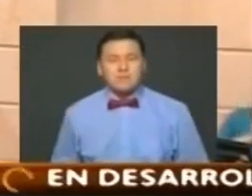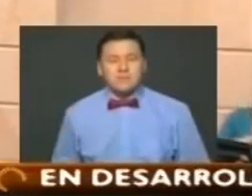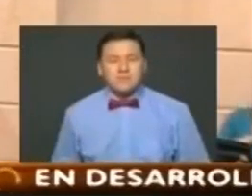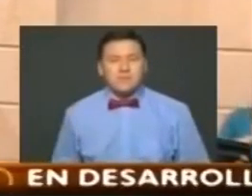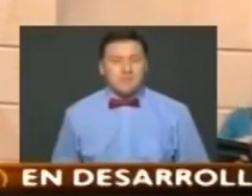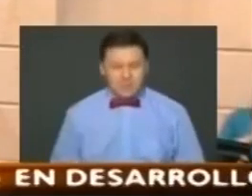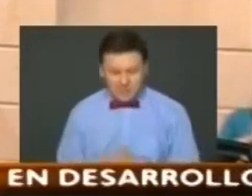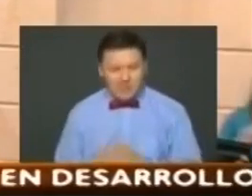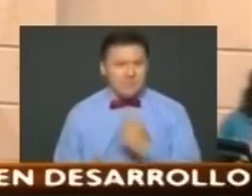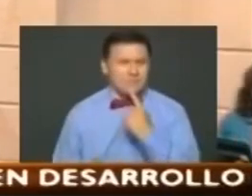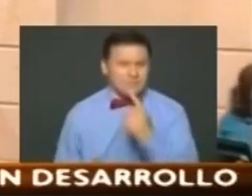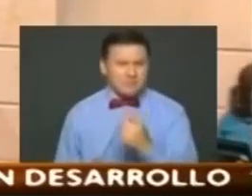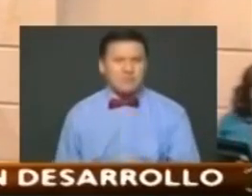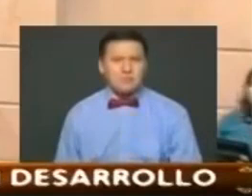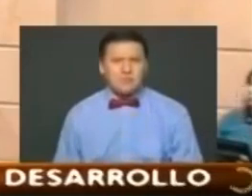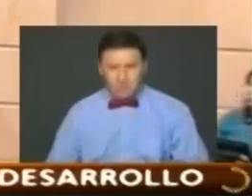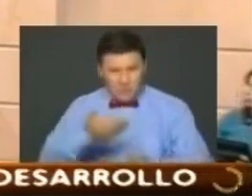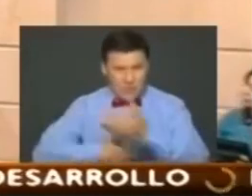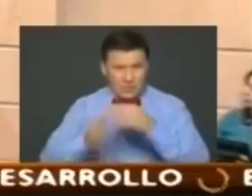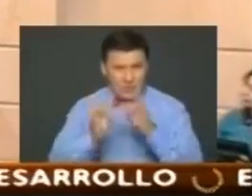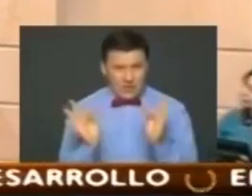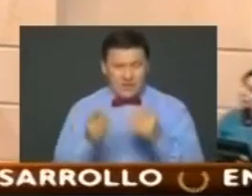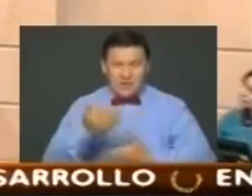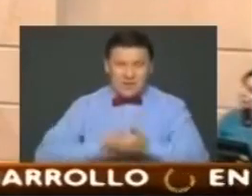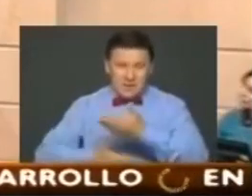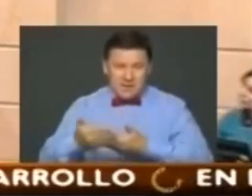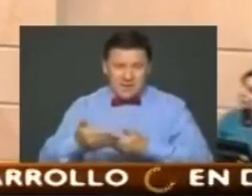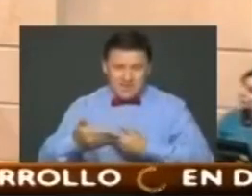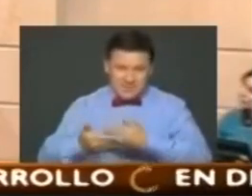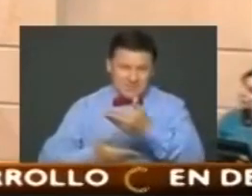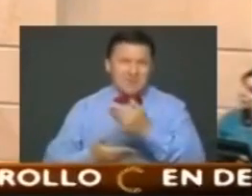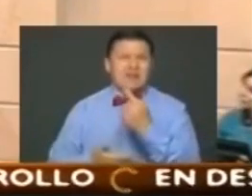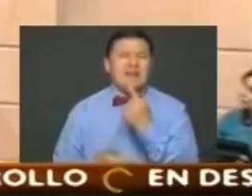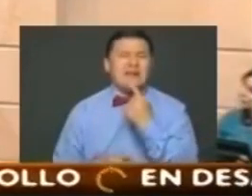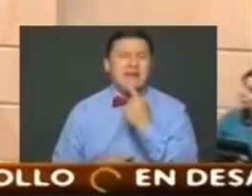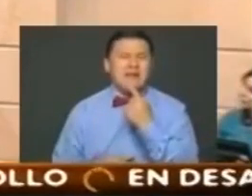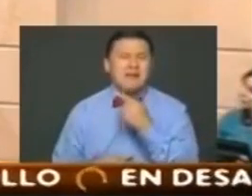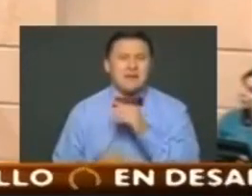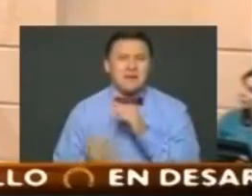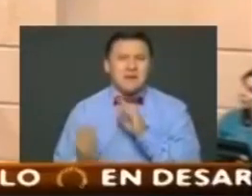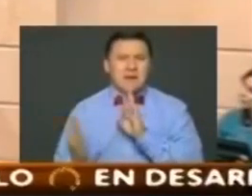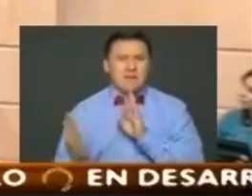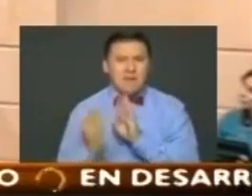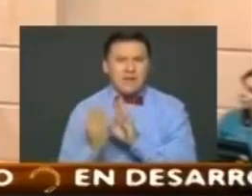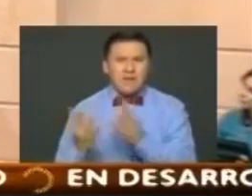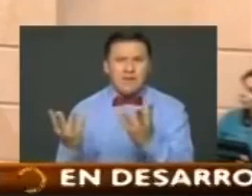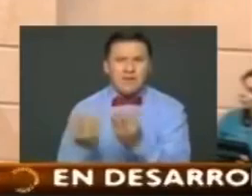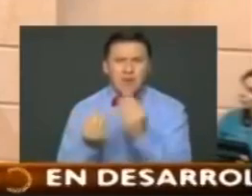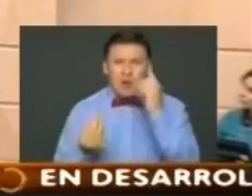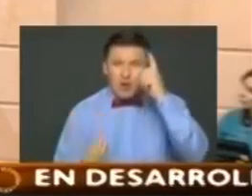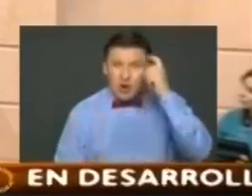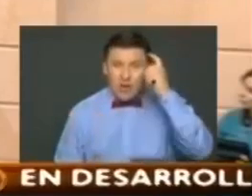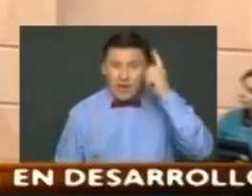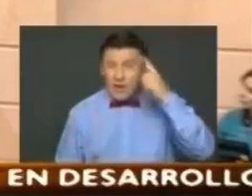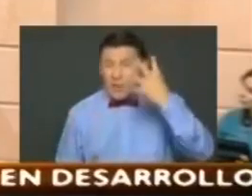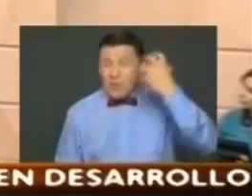Decía, ahí está el cable de Wikileaks, donde se habla del enfrentamiento entre el gobernador de